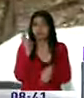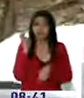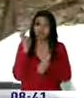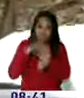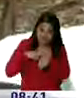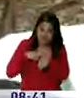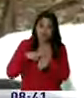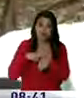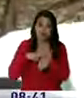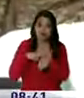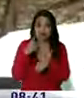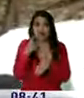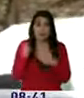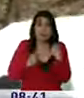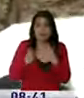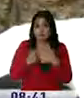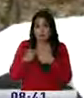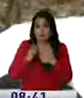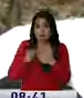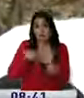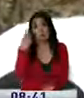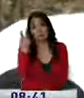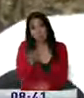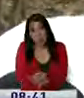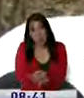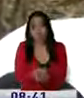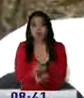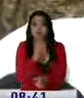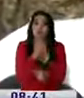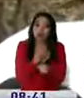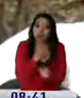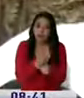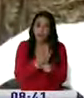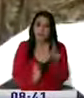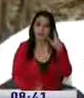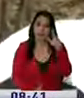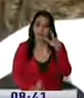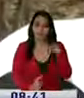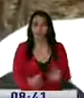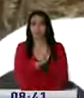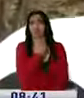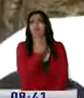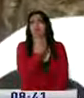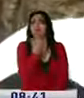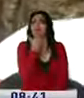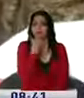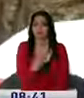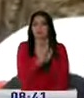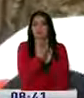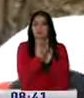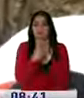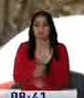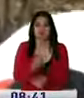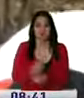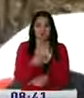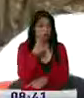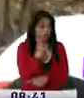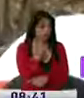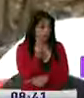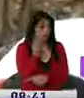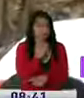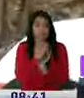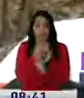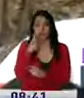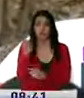la culebra y él salió desesperado, y se ha caído y se ha clavado una punta de palo, así. Ese fue la muerte. ¿Estaba solo el señor? Sí, él